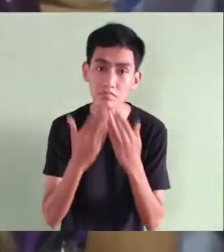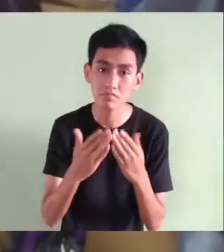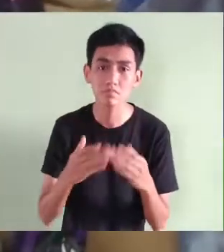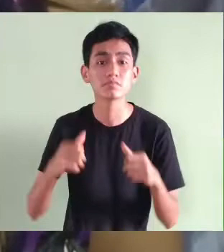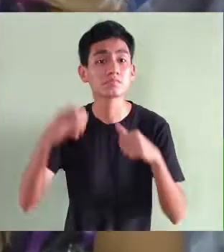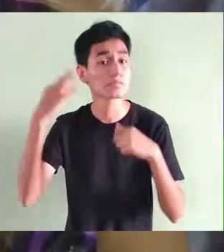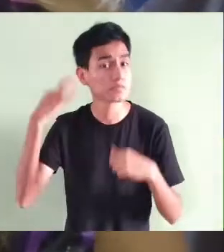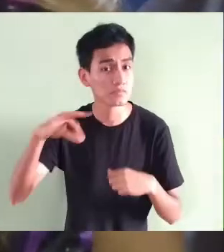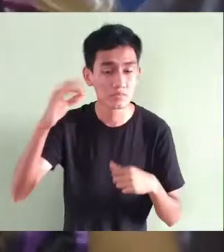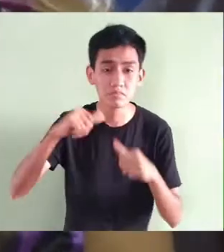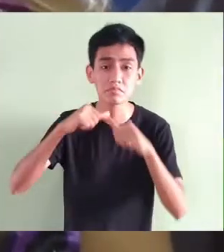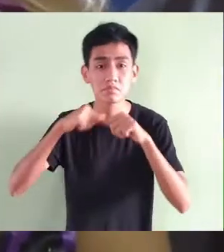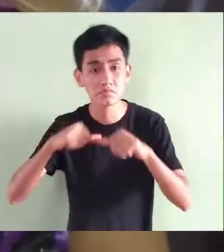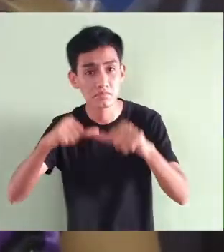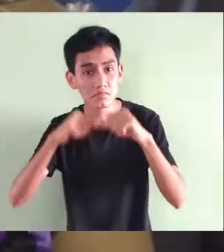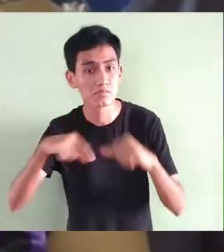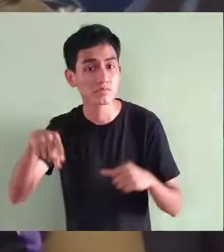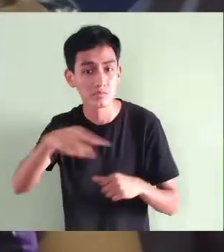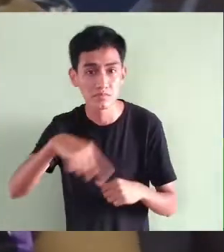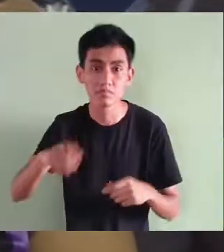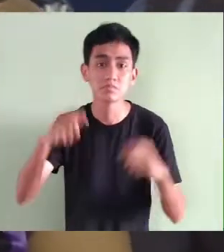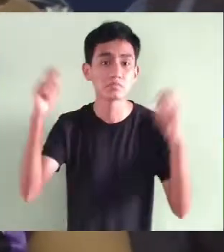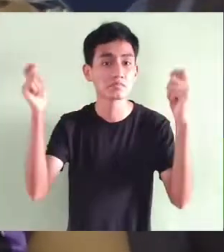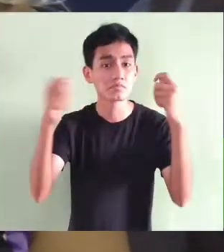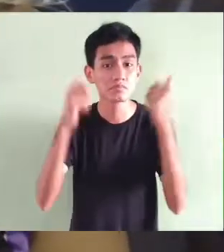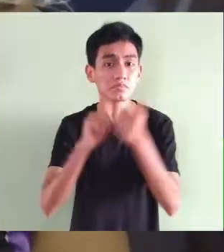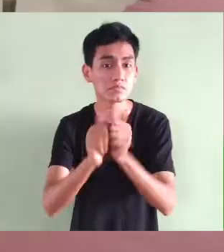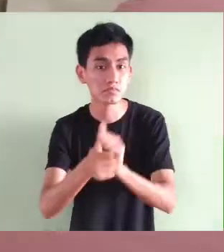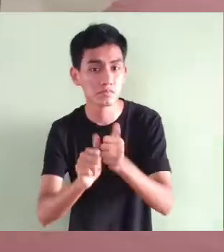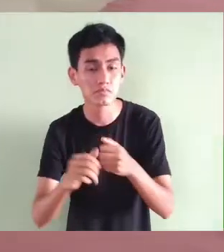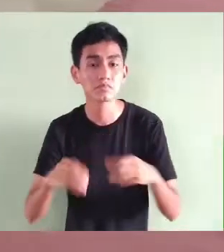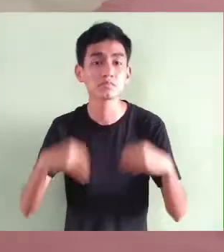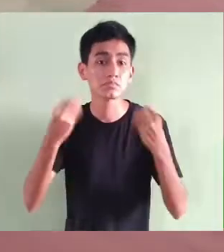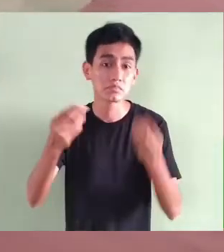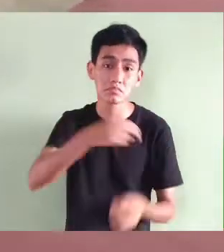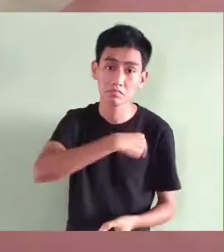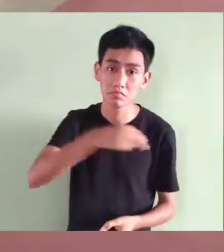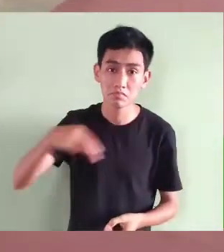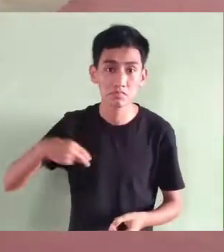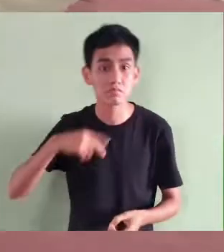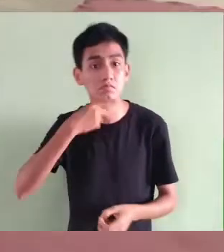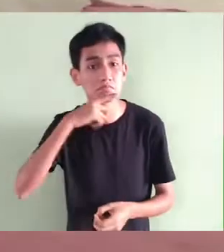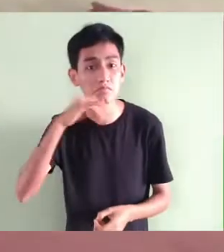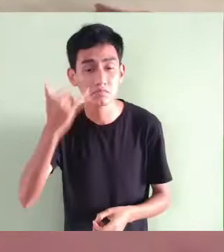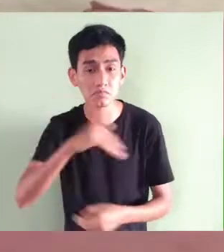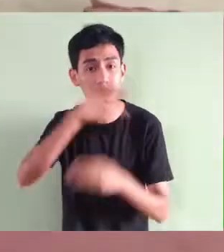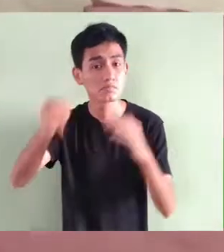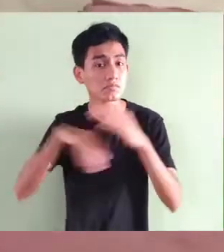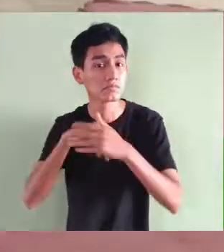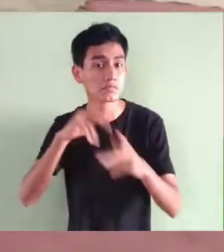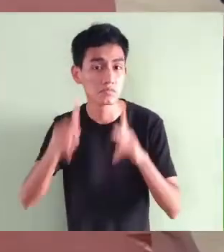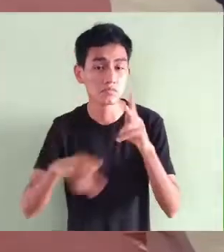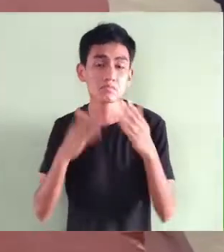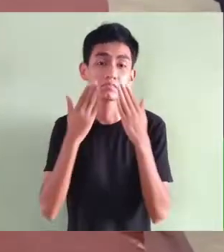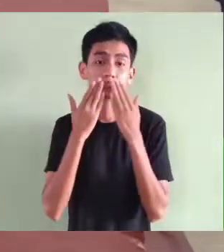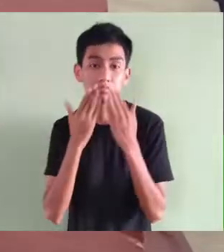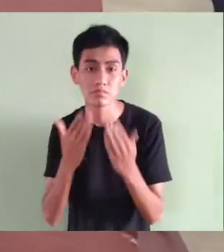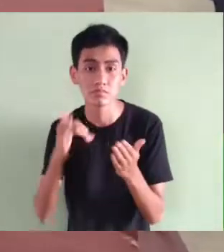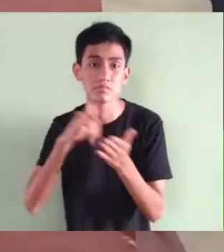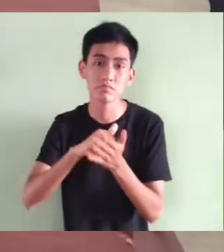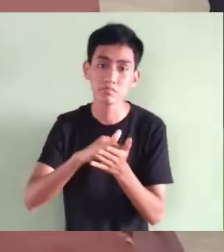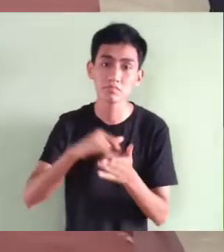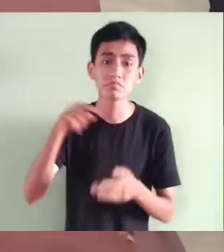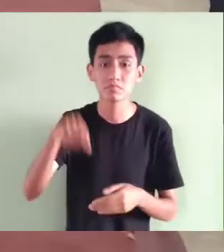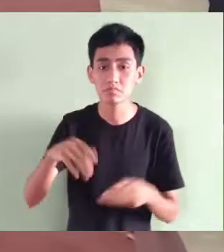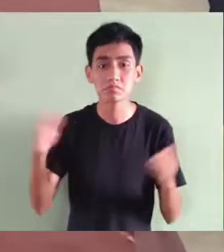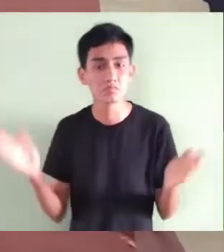de eventos, porque realmente nosotras las mujeres y toda la población le agradece, ¿no?, que esté